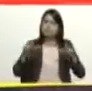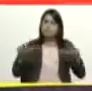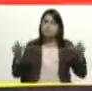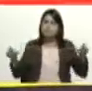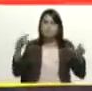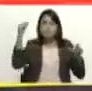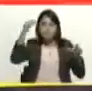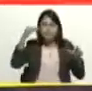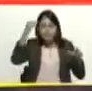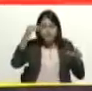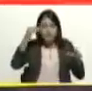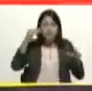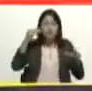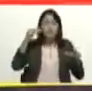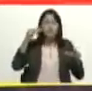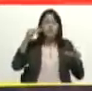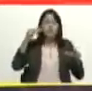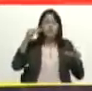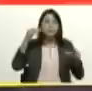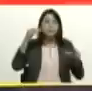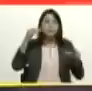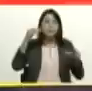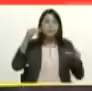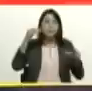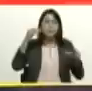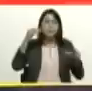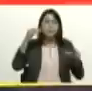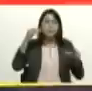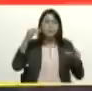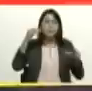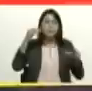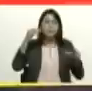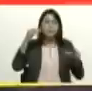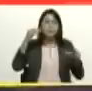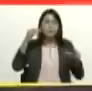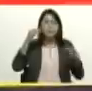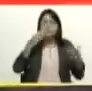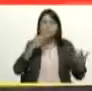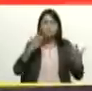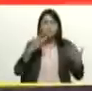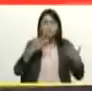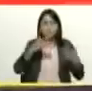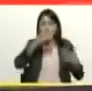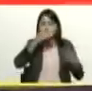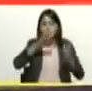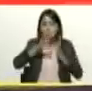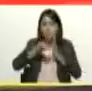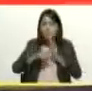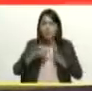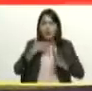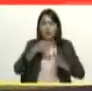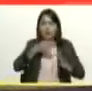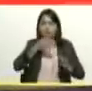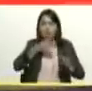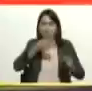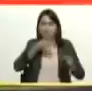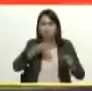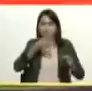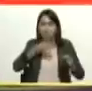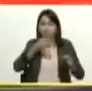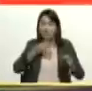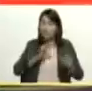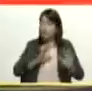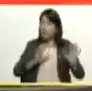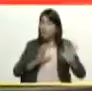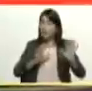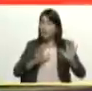creía o cree que el tema de la corrupción es solo un discurso. Nosotros